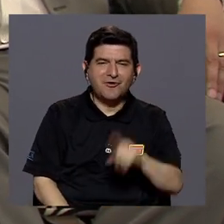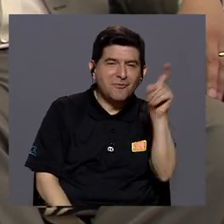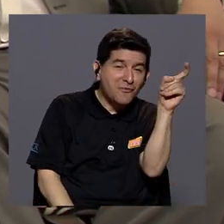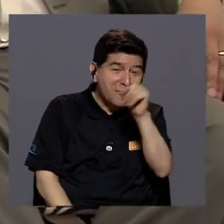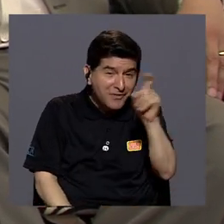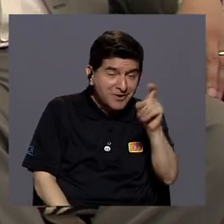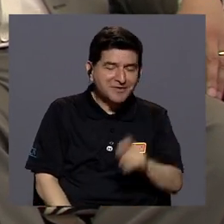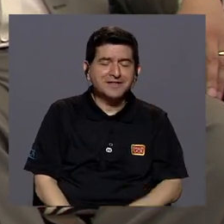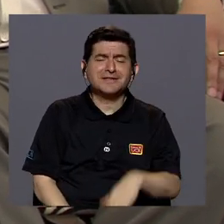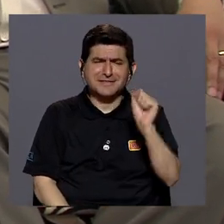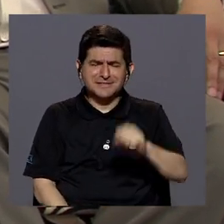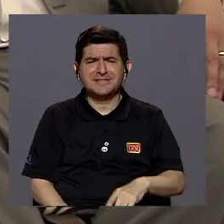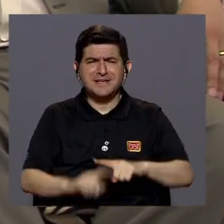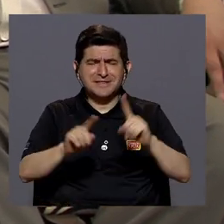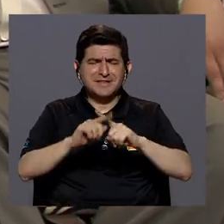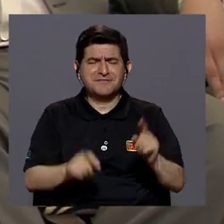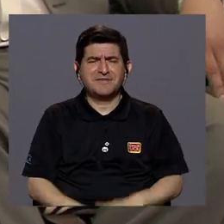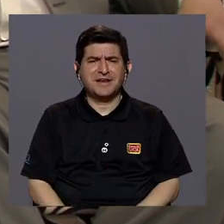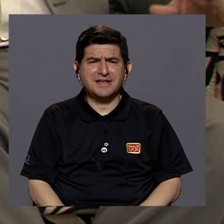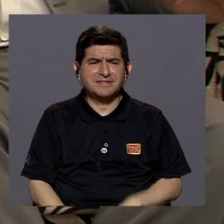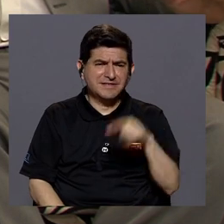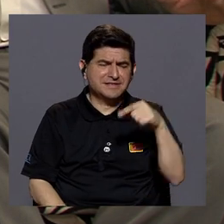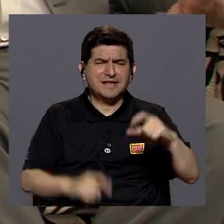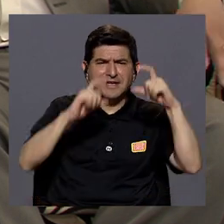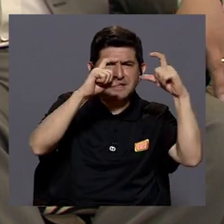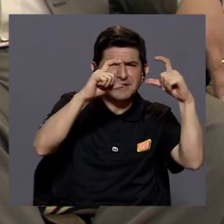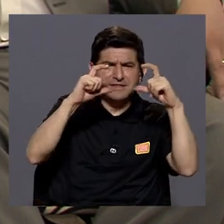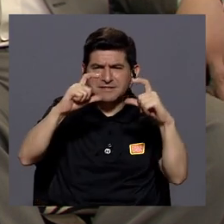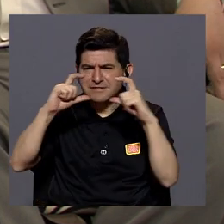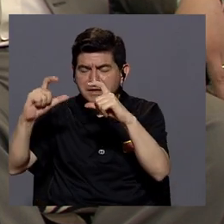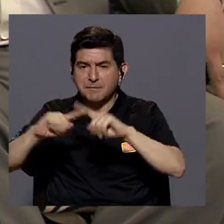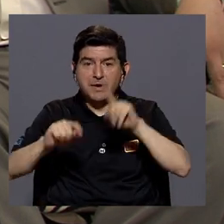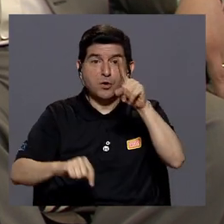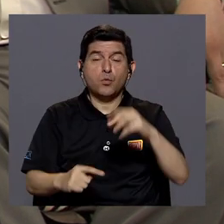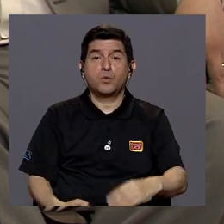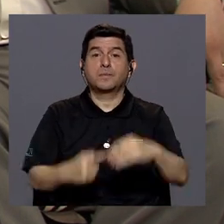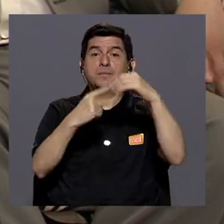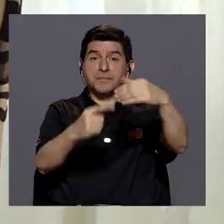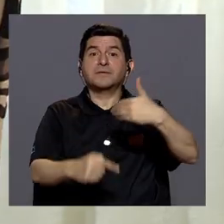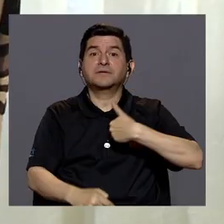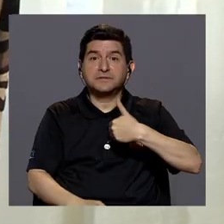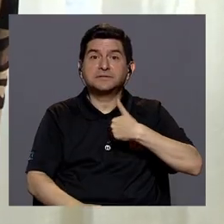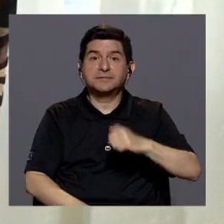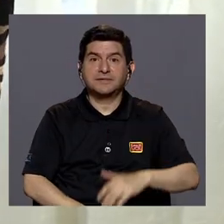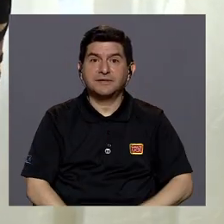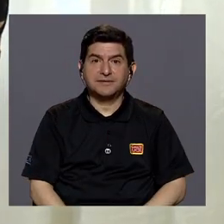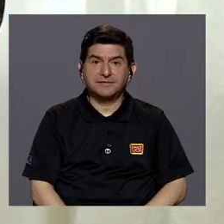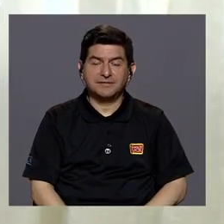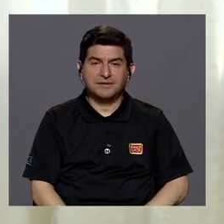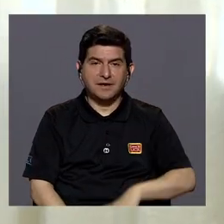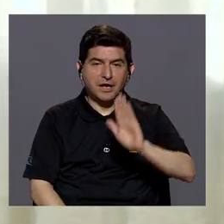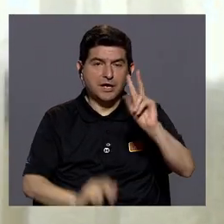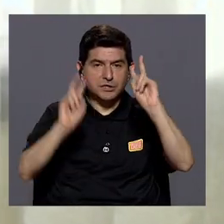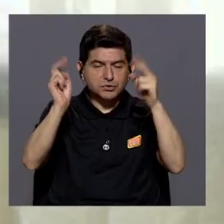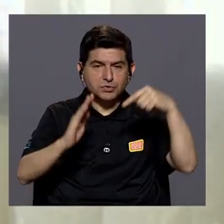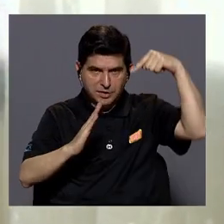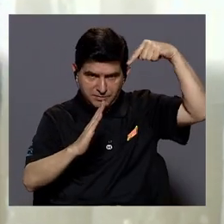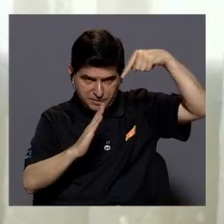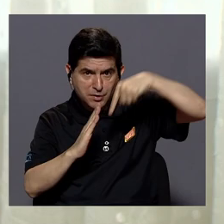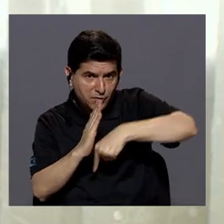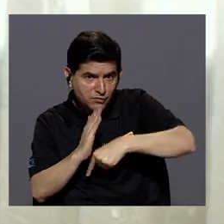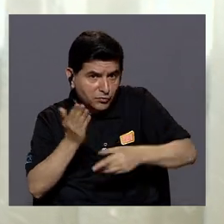pequeños títulos o subtítulos que nos vamos a encontrar, tiene un gran titular, que es su tema de fondo, por decirlo